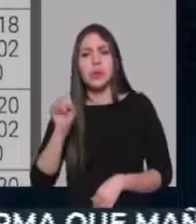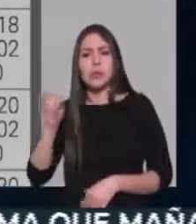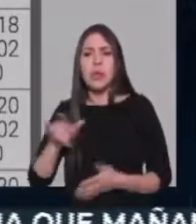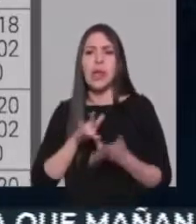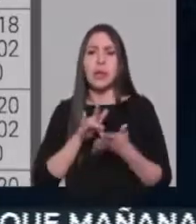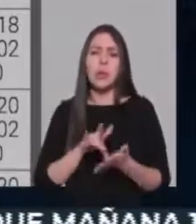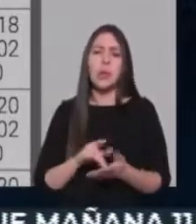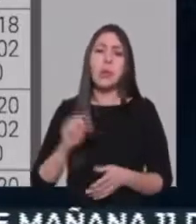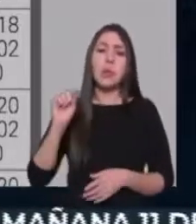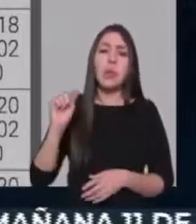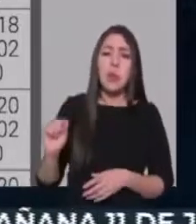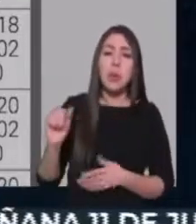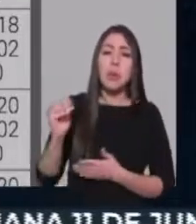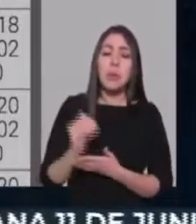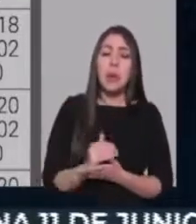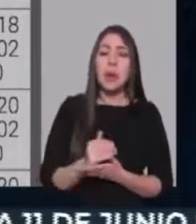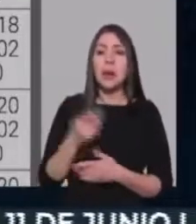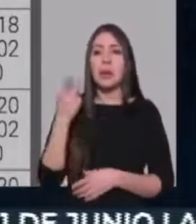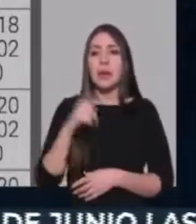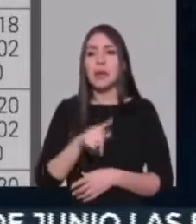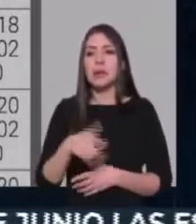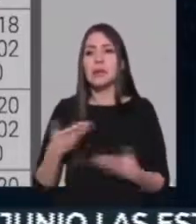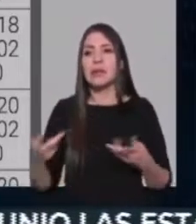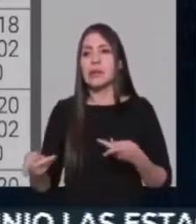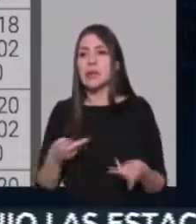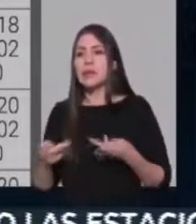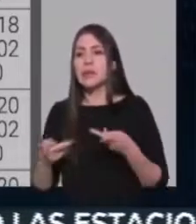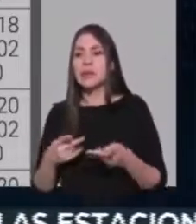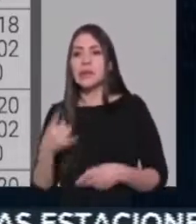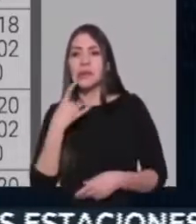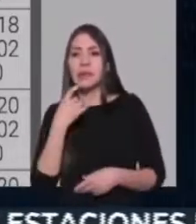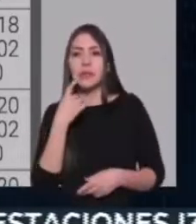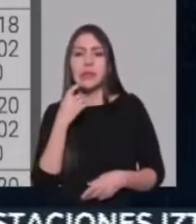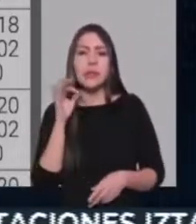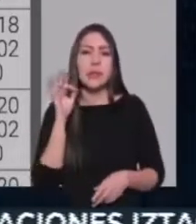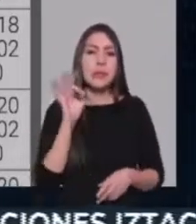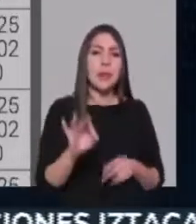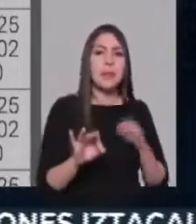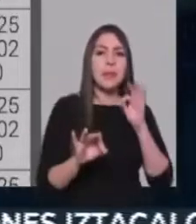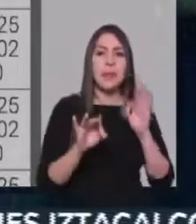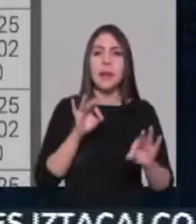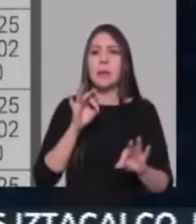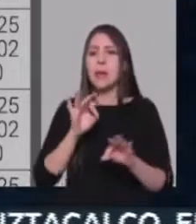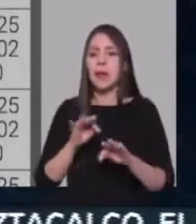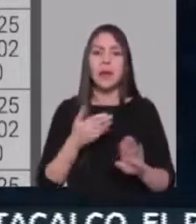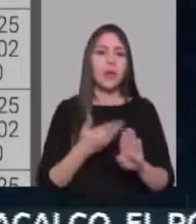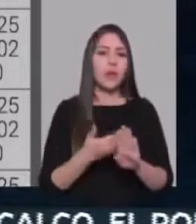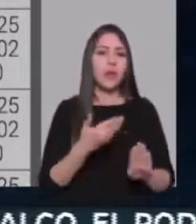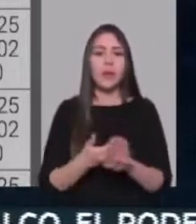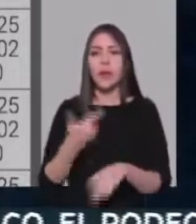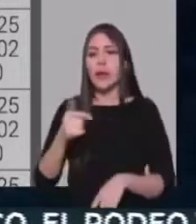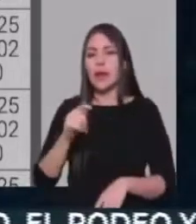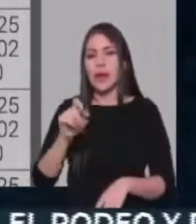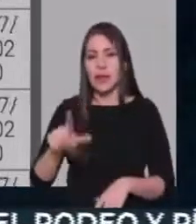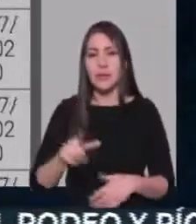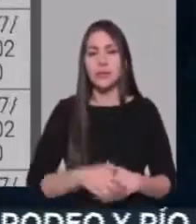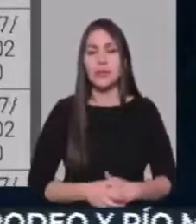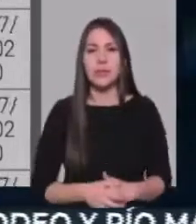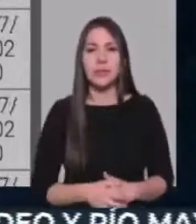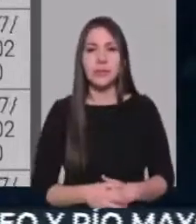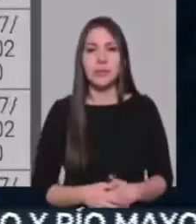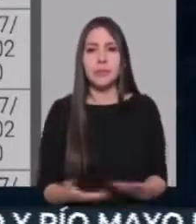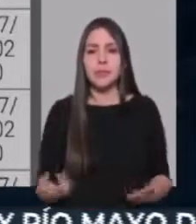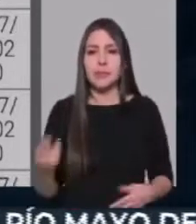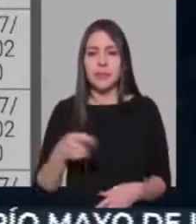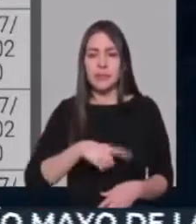unos poquitos, pero creo que sí ha habido un esfuerzo muy dedicado y concentrado en descalificar su imagen. Y creo que es algo que tenemos